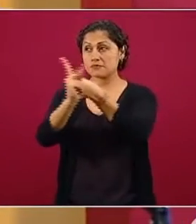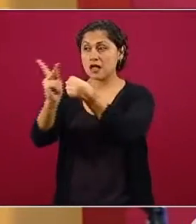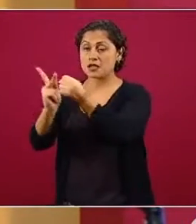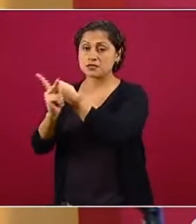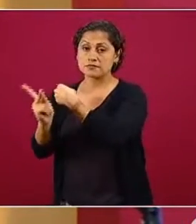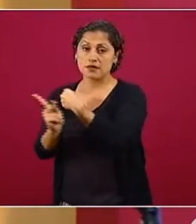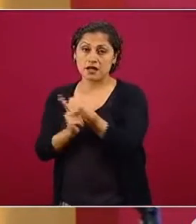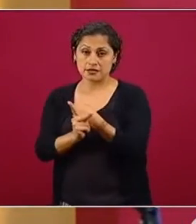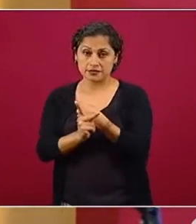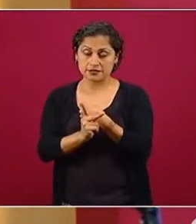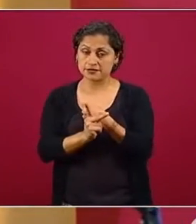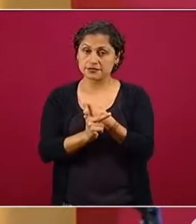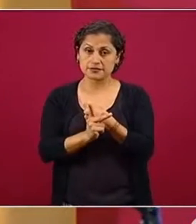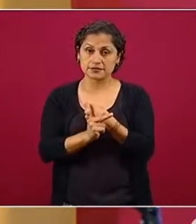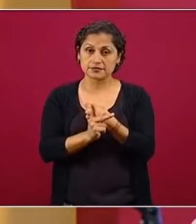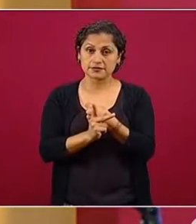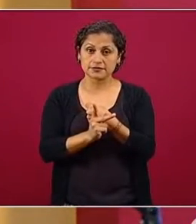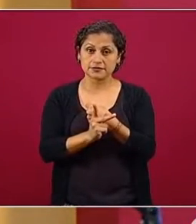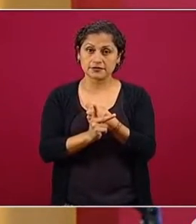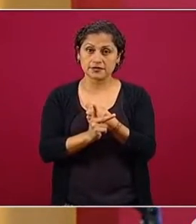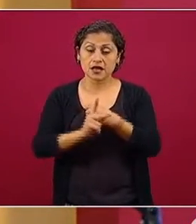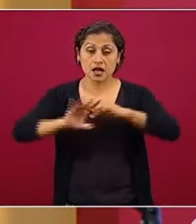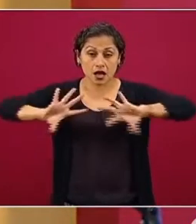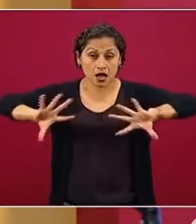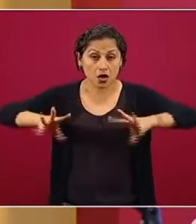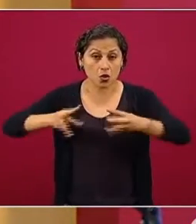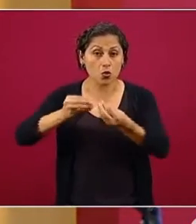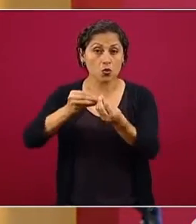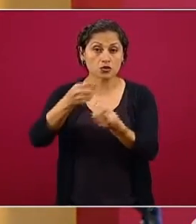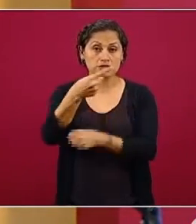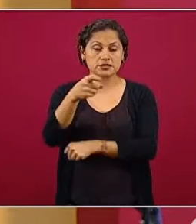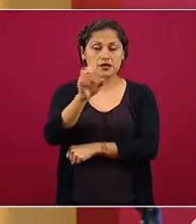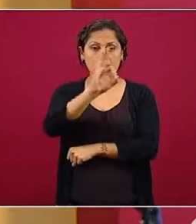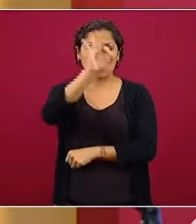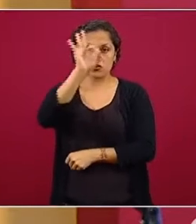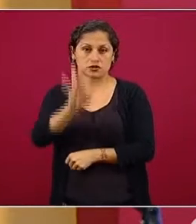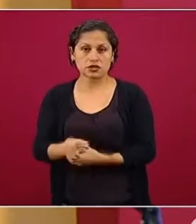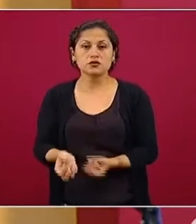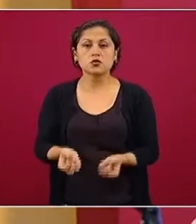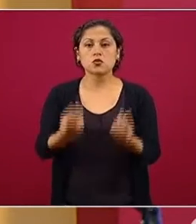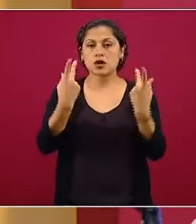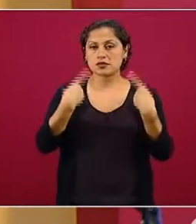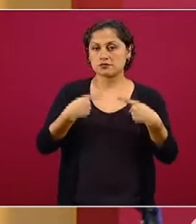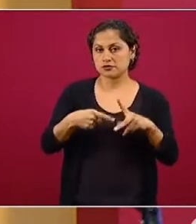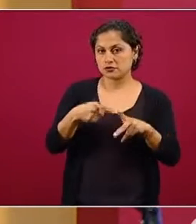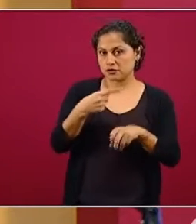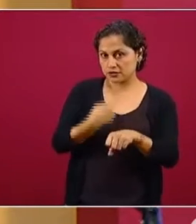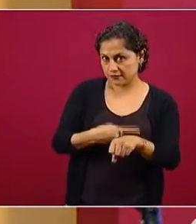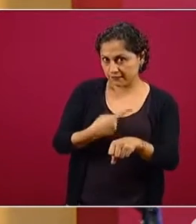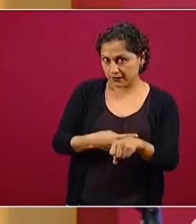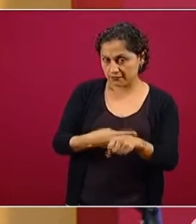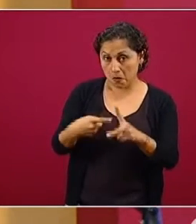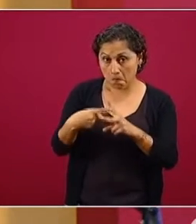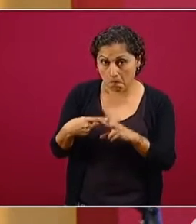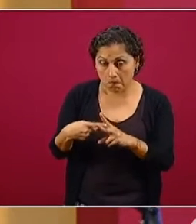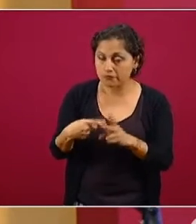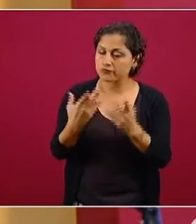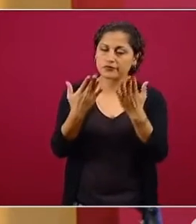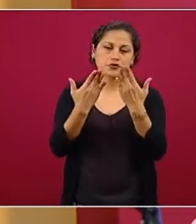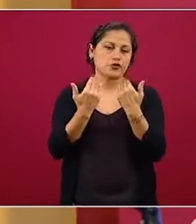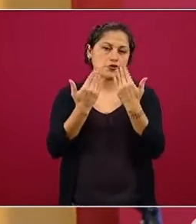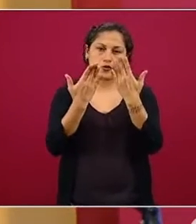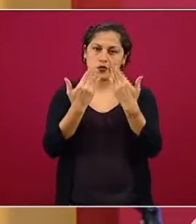demás, tiene toda la cuenta de casos, absolutamente toda. En la enorme mayoría es un pequeño fragmento